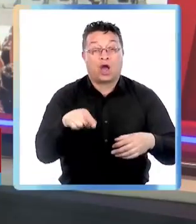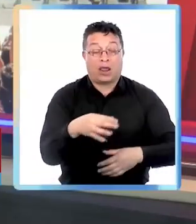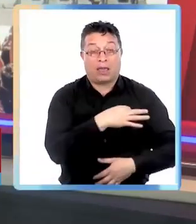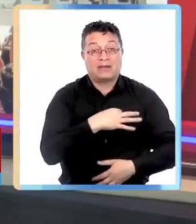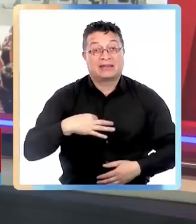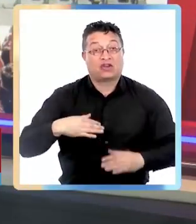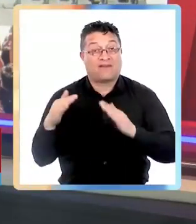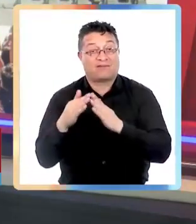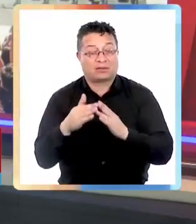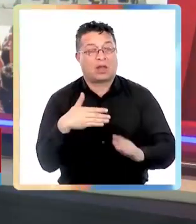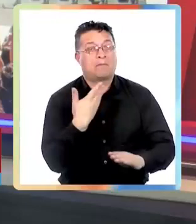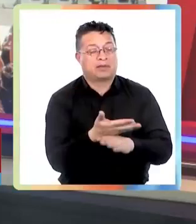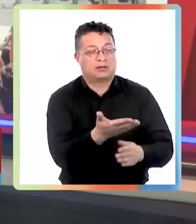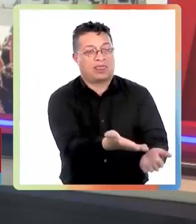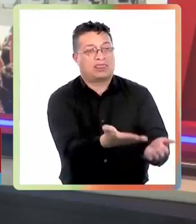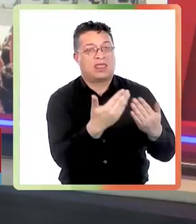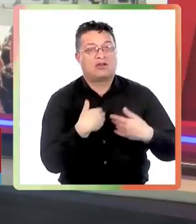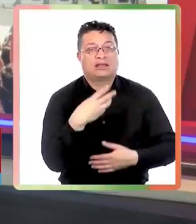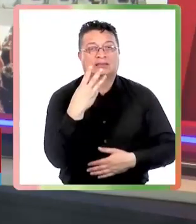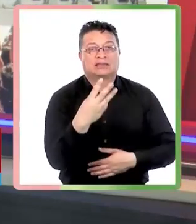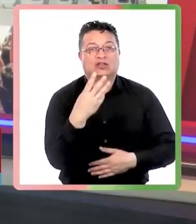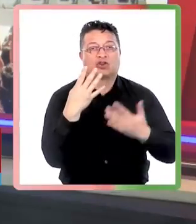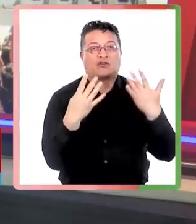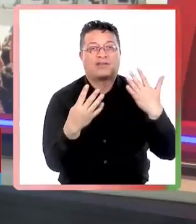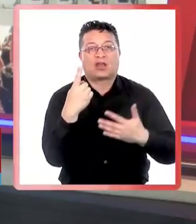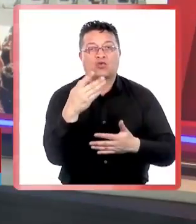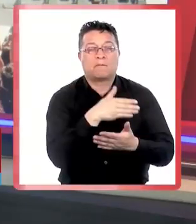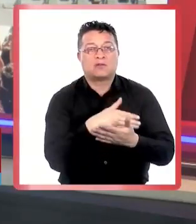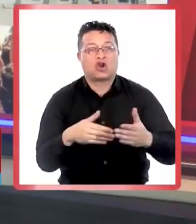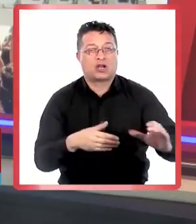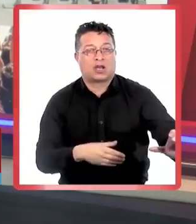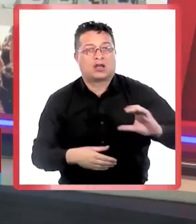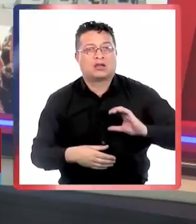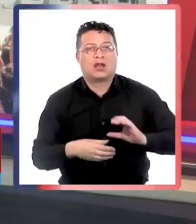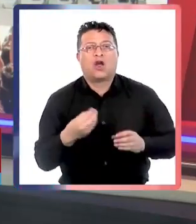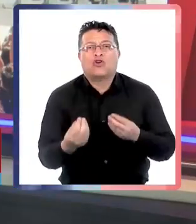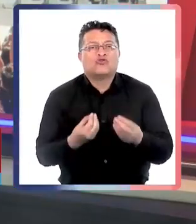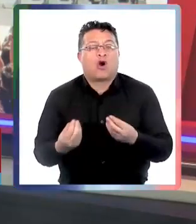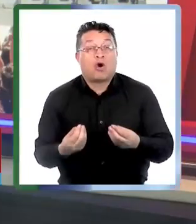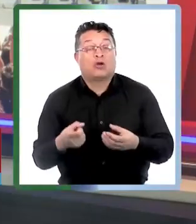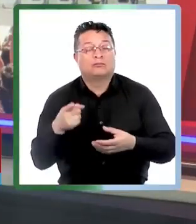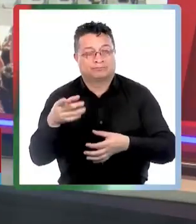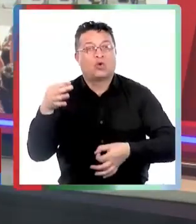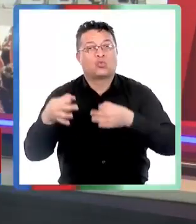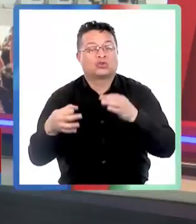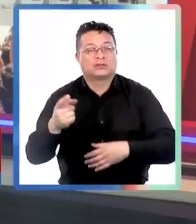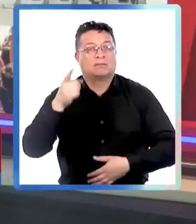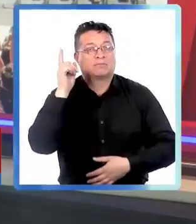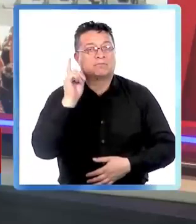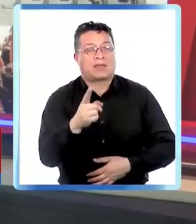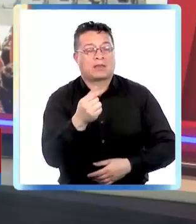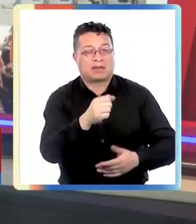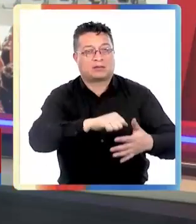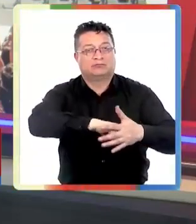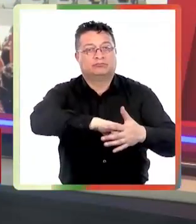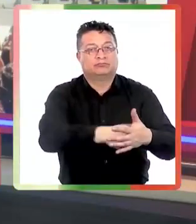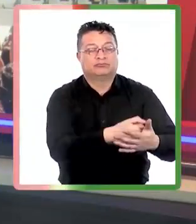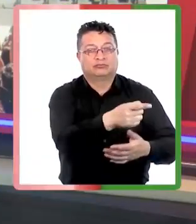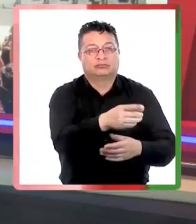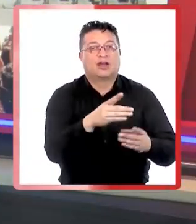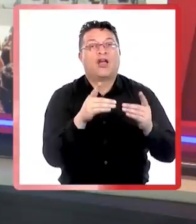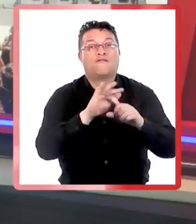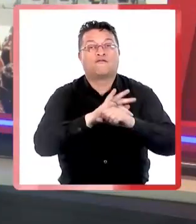Y ahora el Ministerio de Vivienda exige que devuelva 391 millones de pesos. ¿Cómo será posible? Bueno, la justicia ordenó